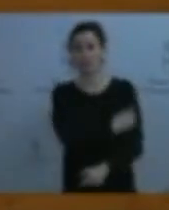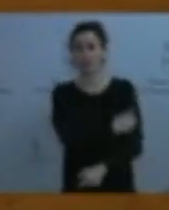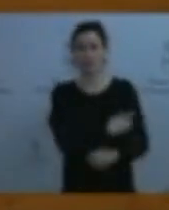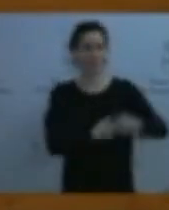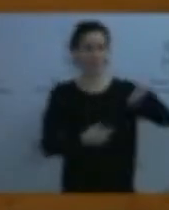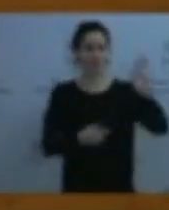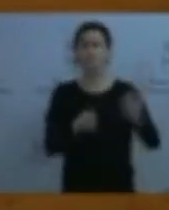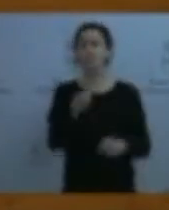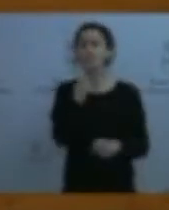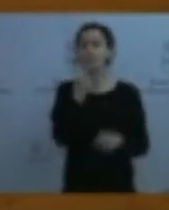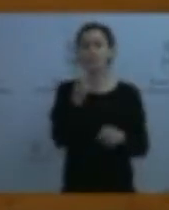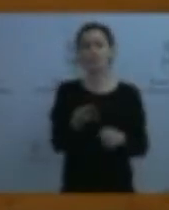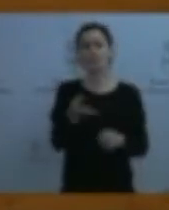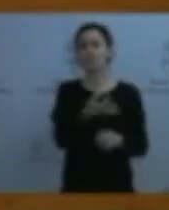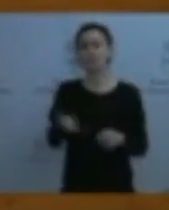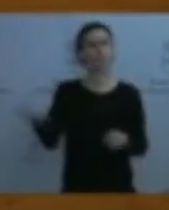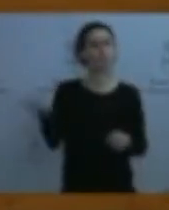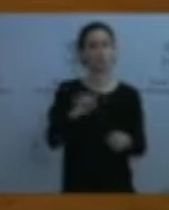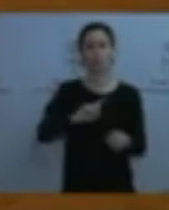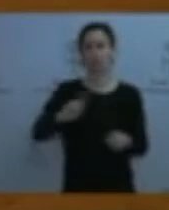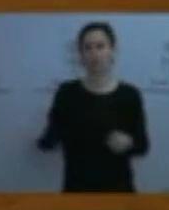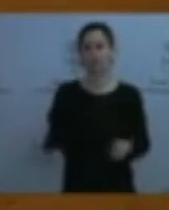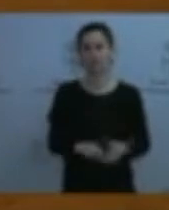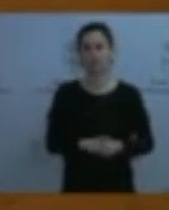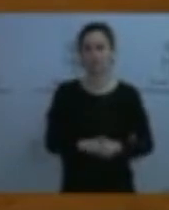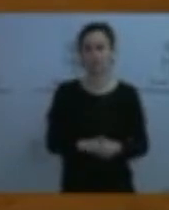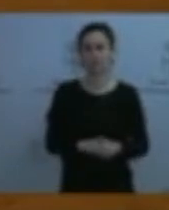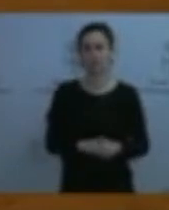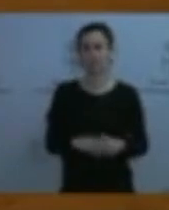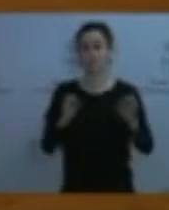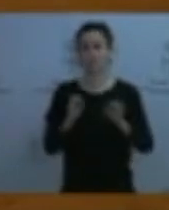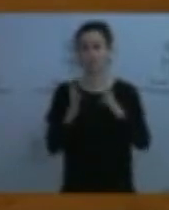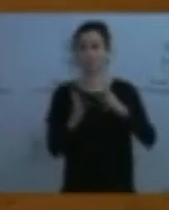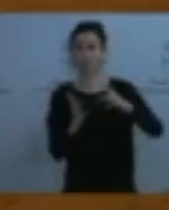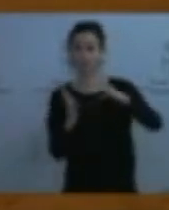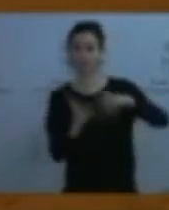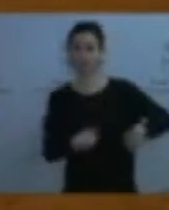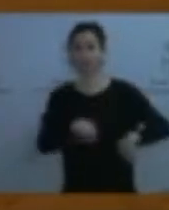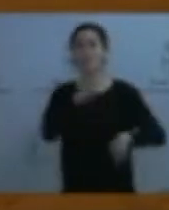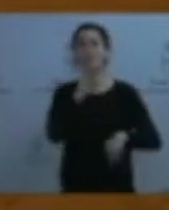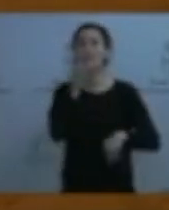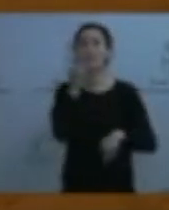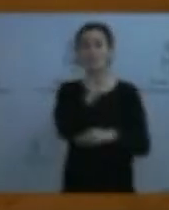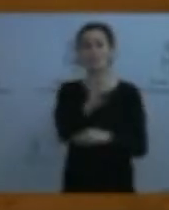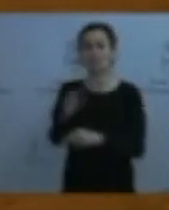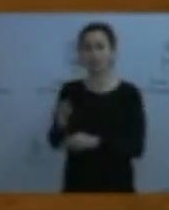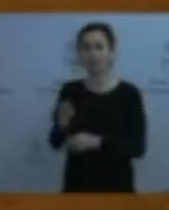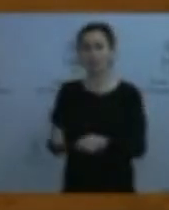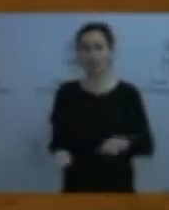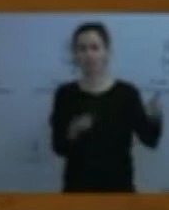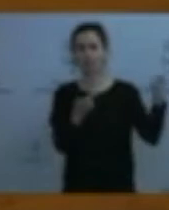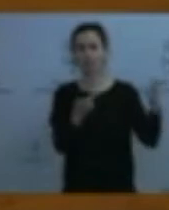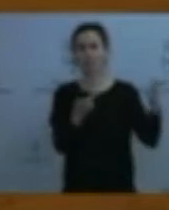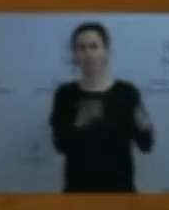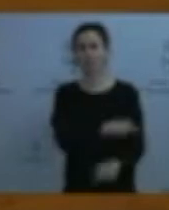Yo le digo que esa cifra no es correcta. Yo digo que esos son los emigrantes censados. Si usted pregunta a cualquier emigrante asturiano que está en el Reino Unido, le